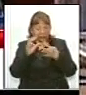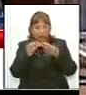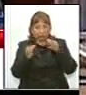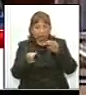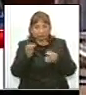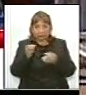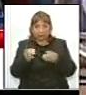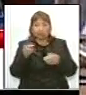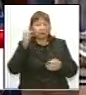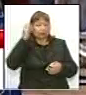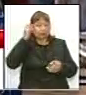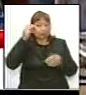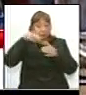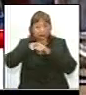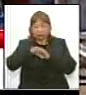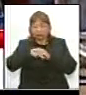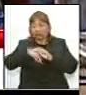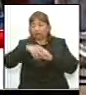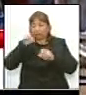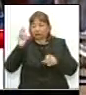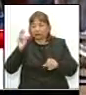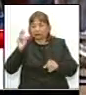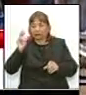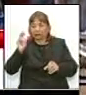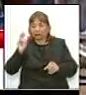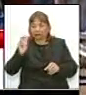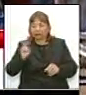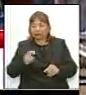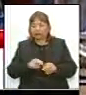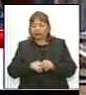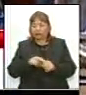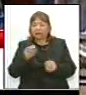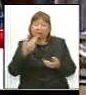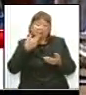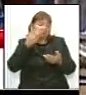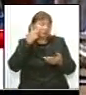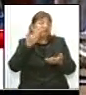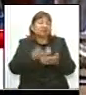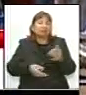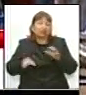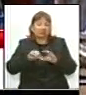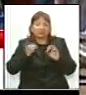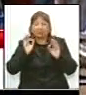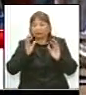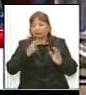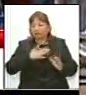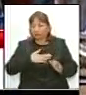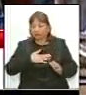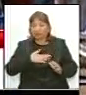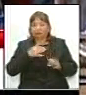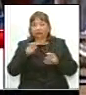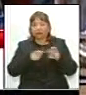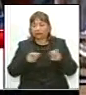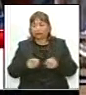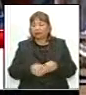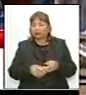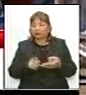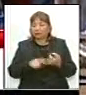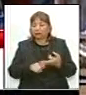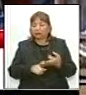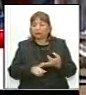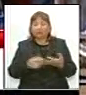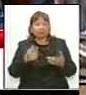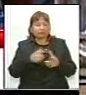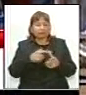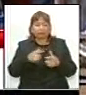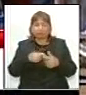político. Ingreso y después luego me retiro y veo lo que hago según mi conveniencia. Entonces,